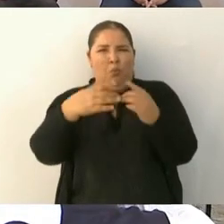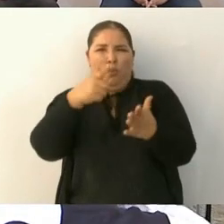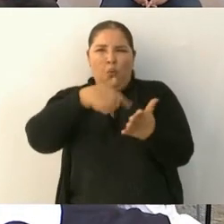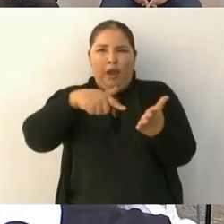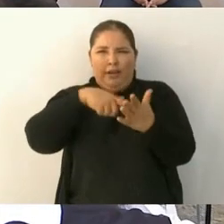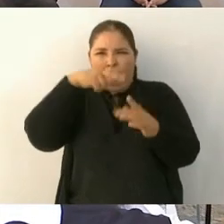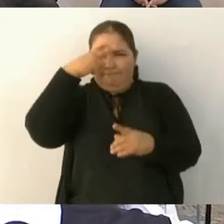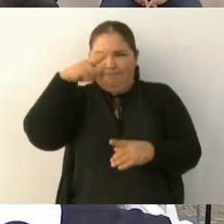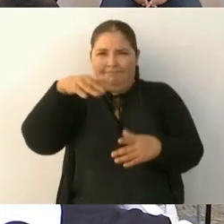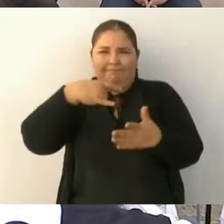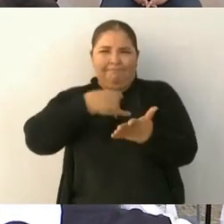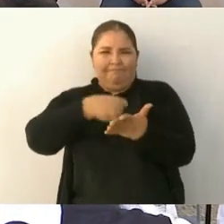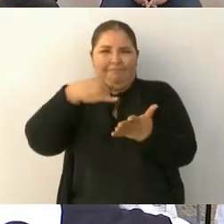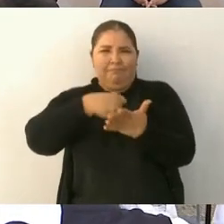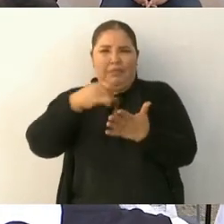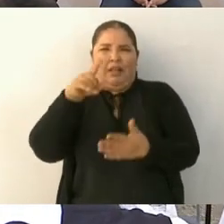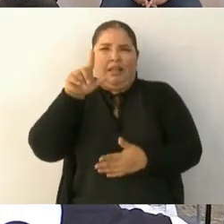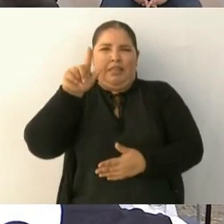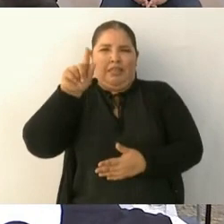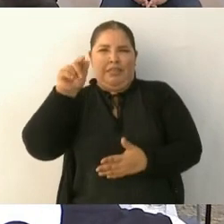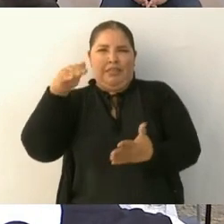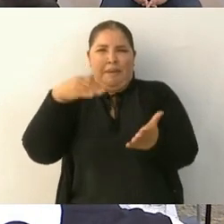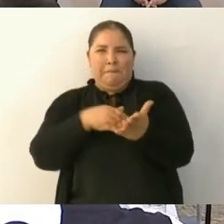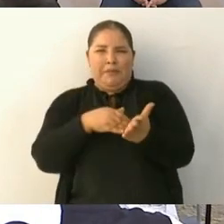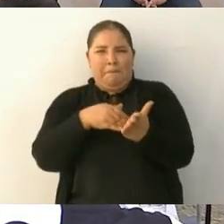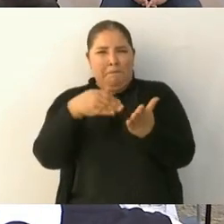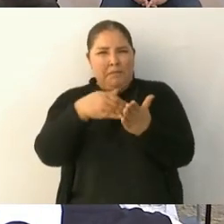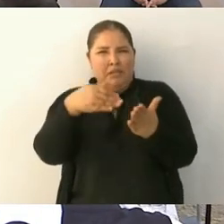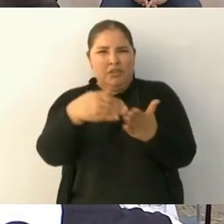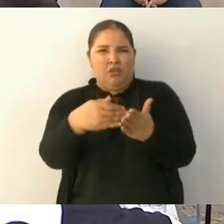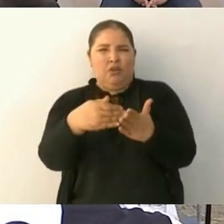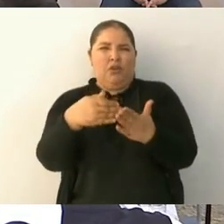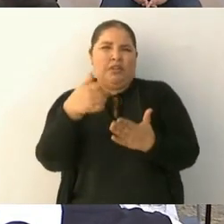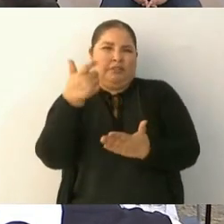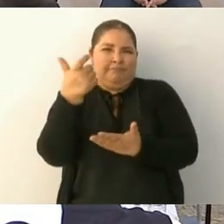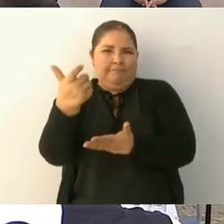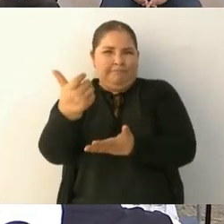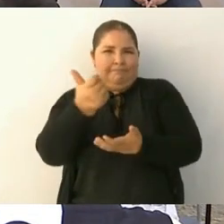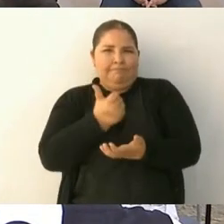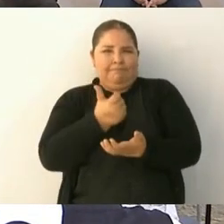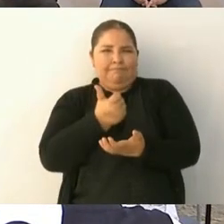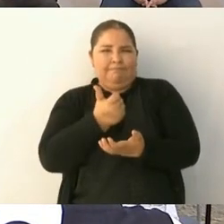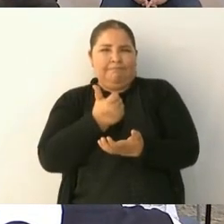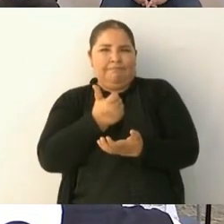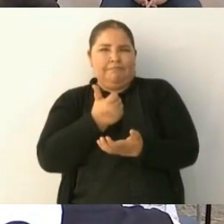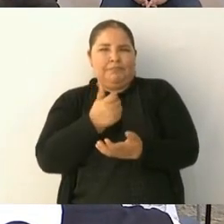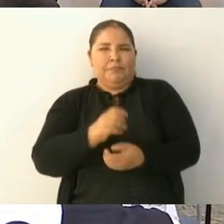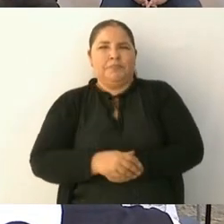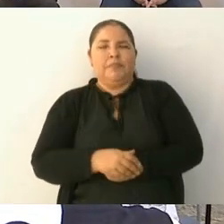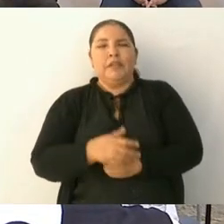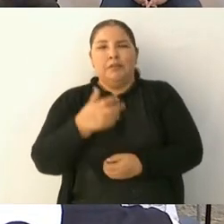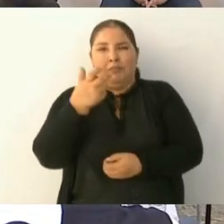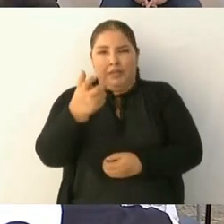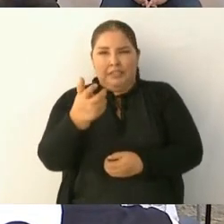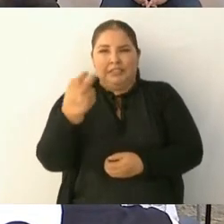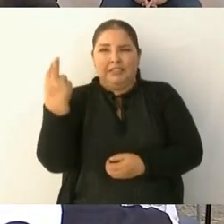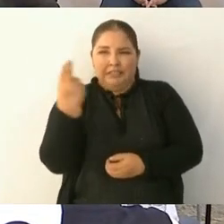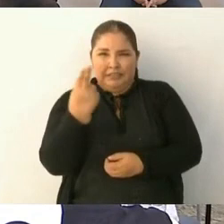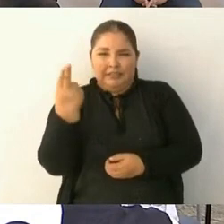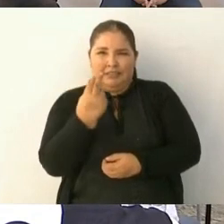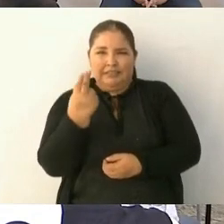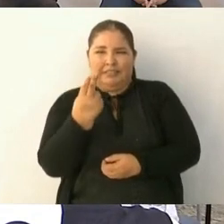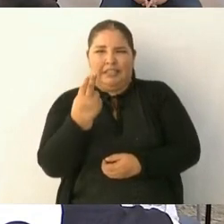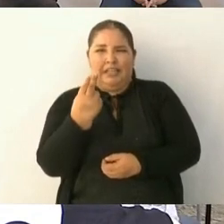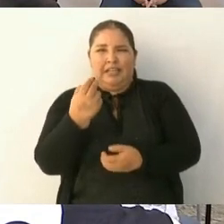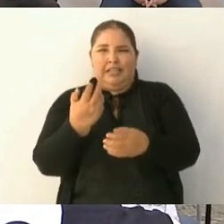Agrícola, con más de 70,000 millones de pesos anuales, dato de 2022. Para esta producción agrícola,